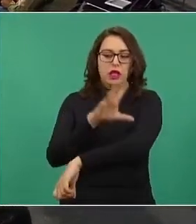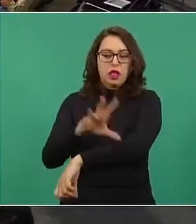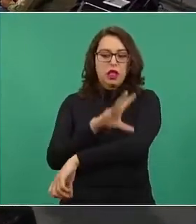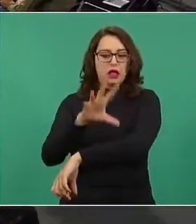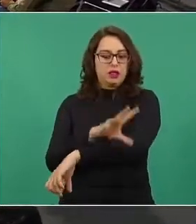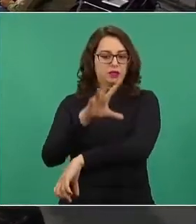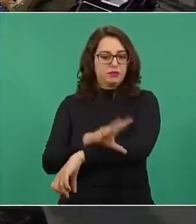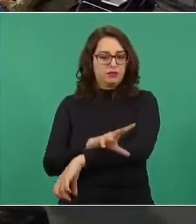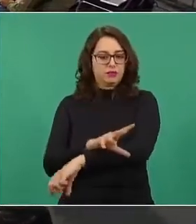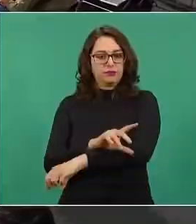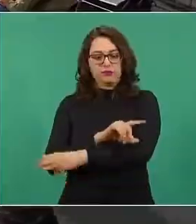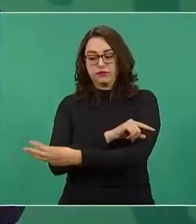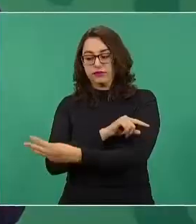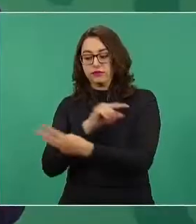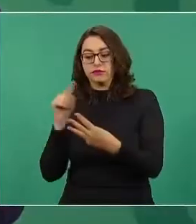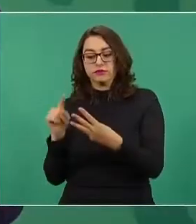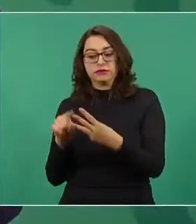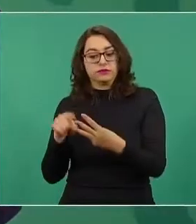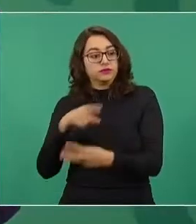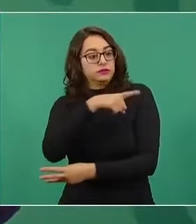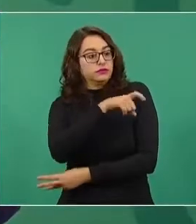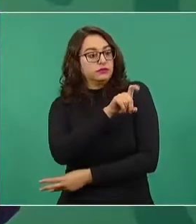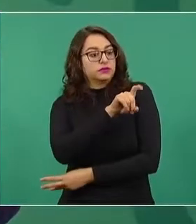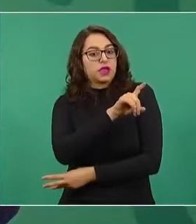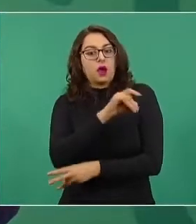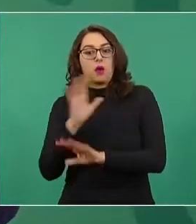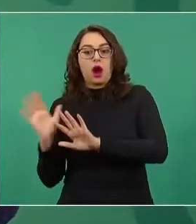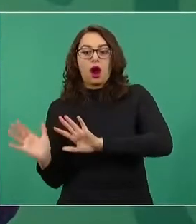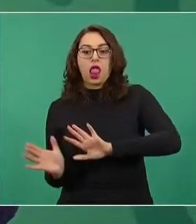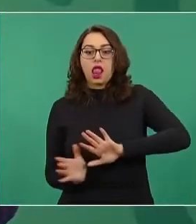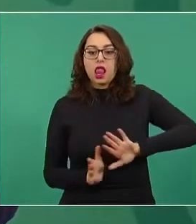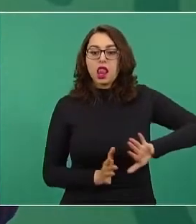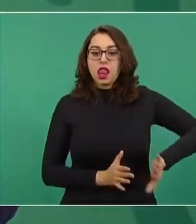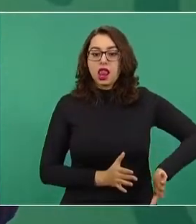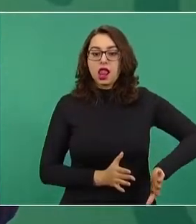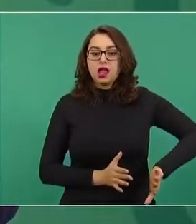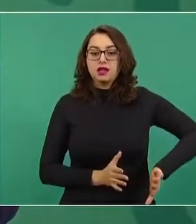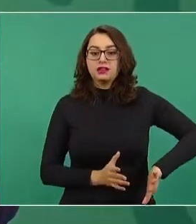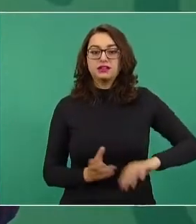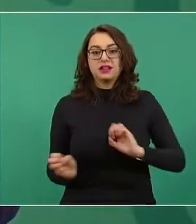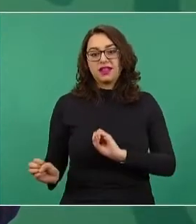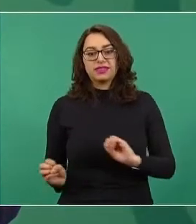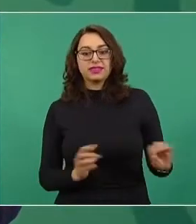en el abandono las hidroeléctricas.